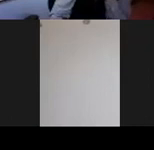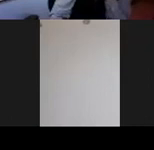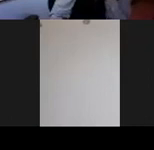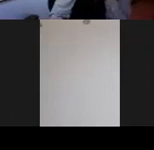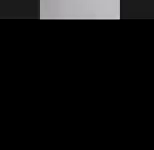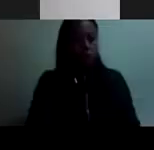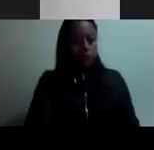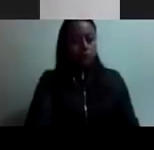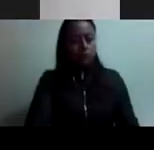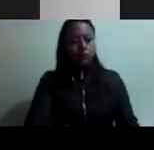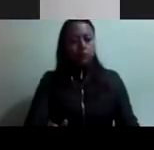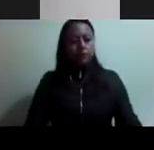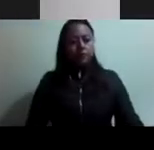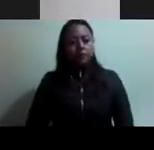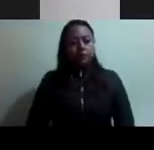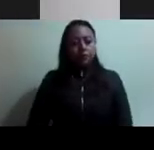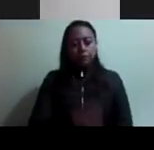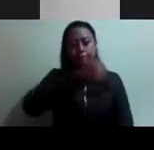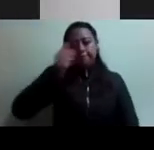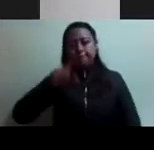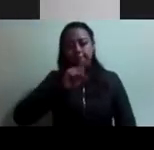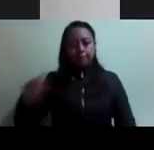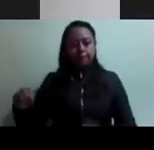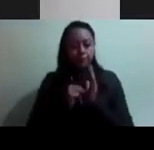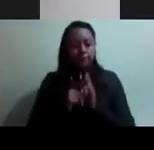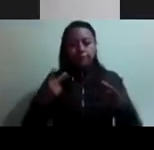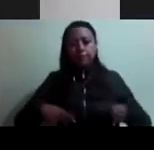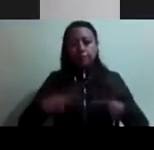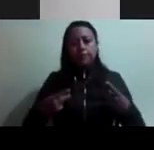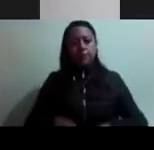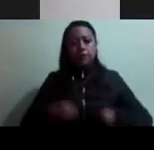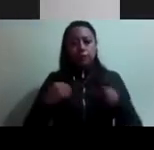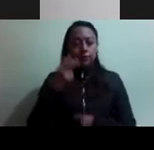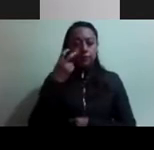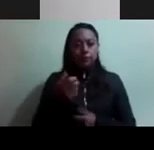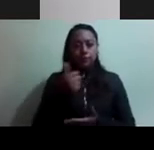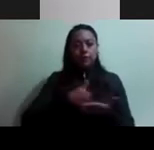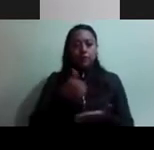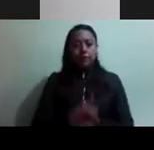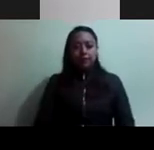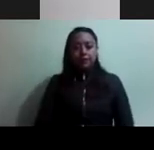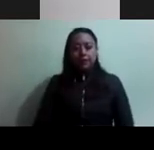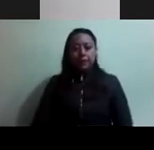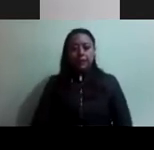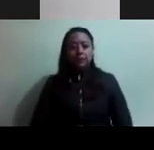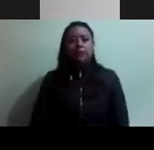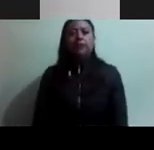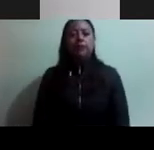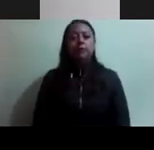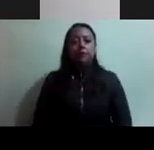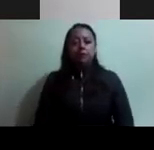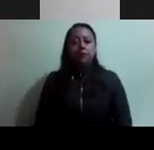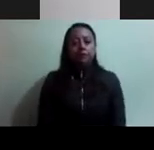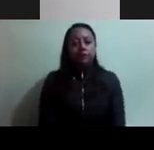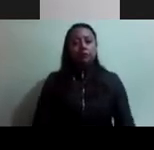100,000 habitantes. Desde el principio tomamos muy en serio este problema de la pandemia y